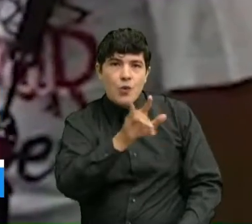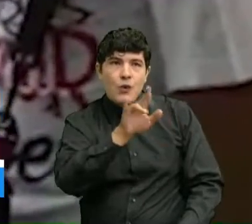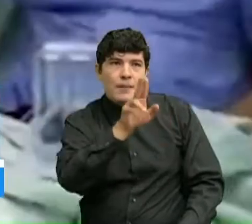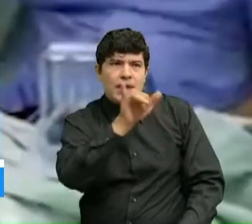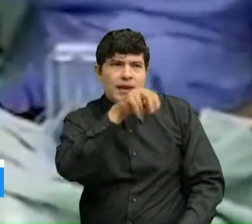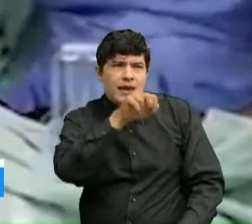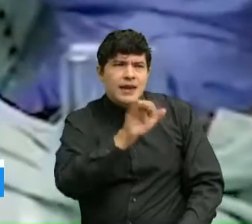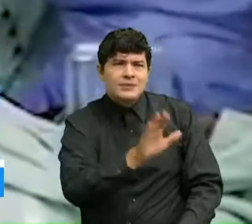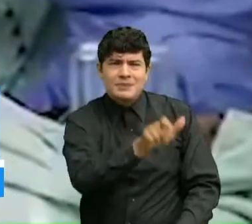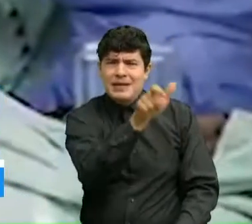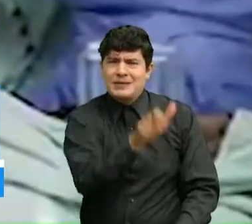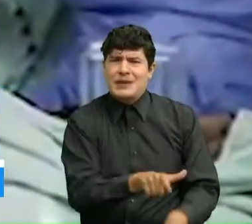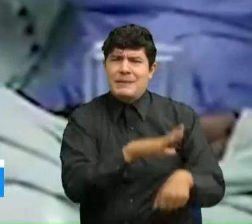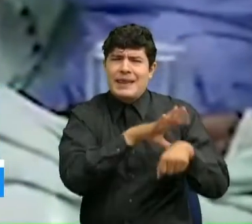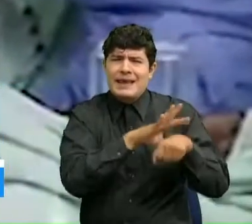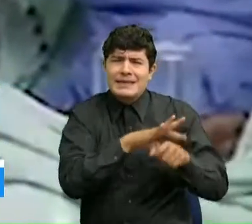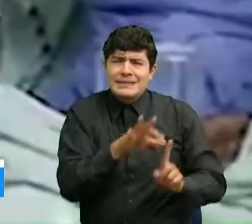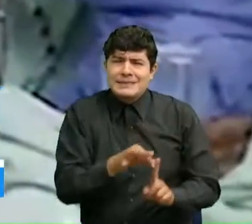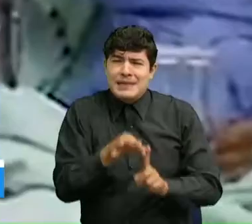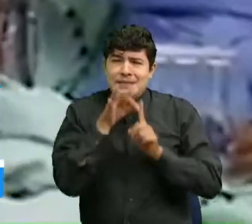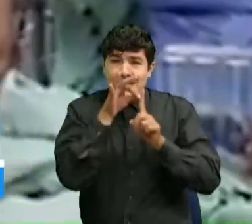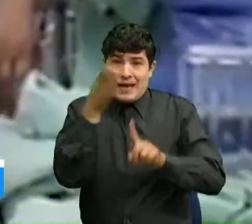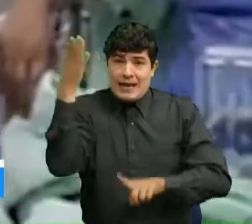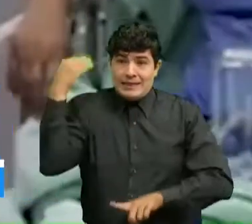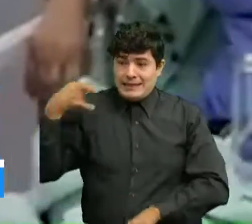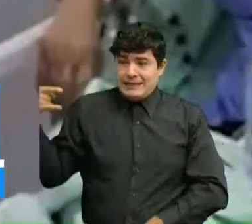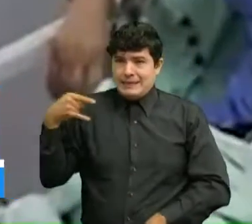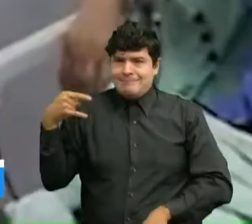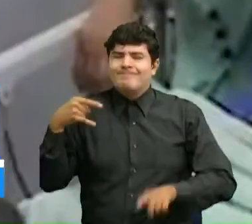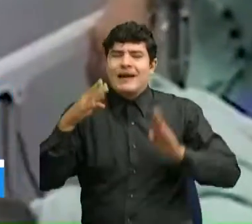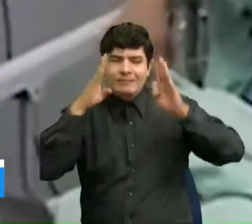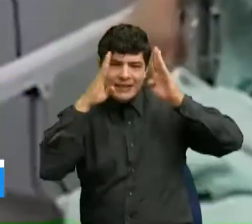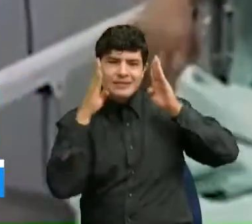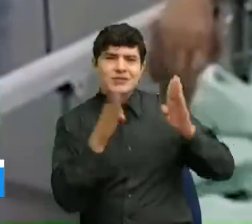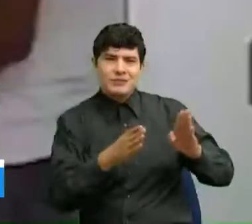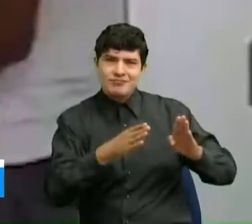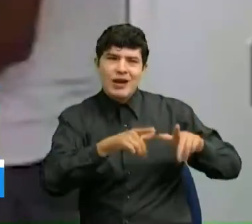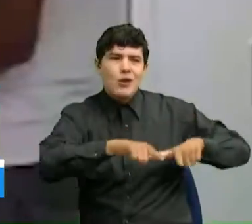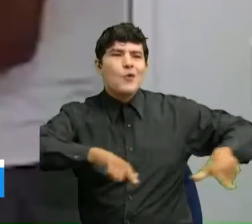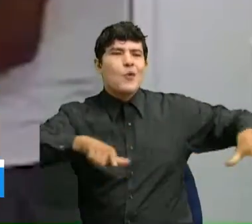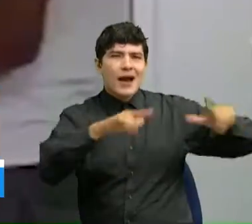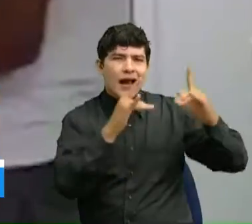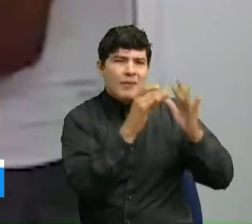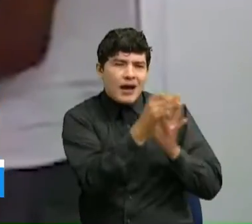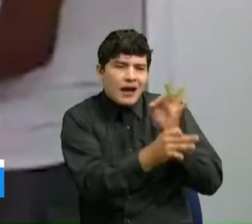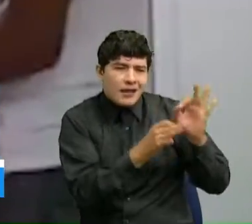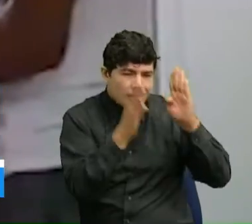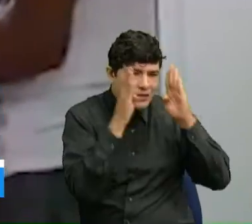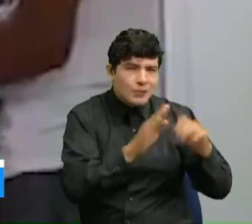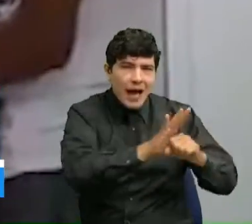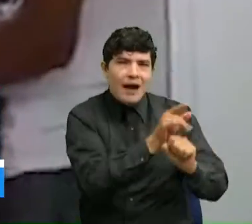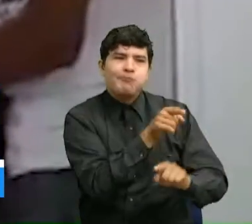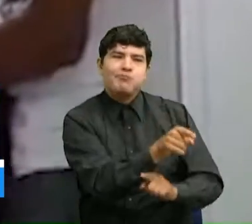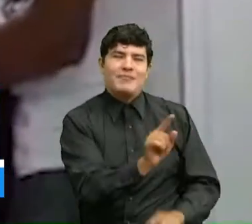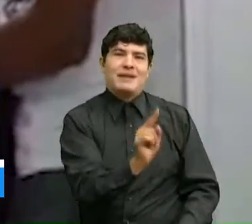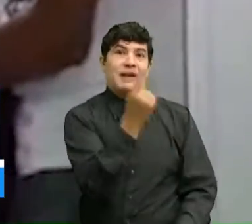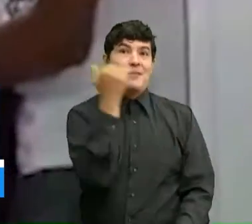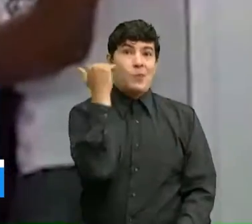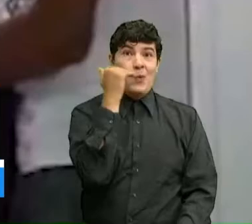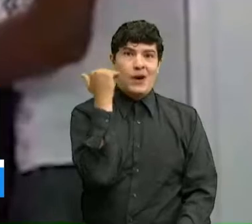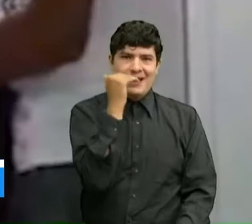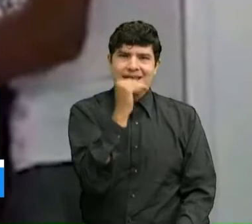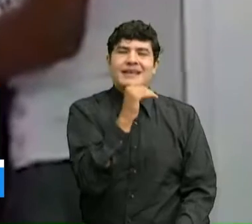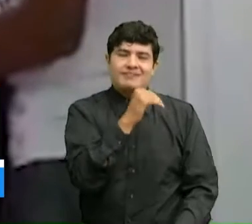durante todo el tiempo de pandemia estuvo a cargo del área de COVID-19 del Hospital Erasmo Meos, será la primera mujer vacunada en Norte